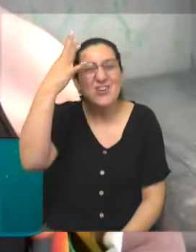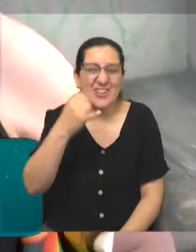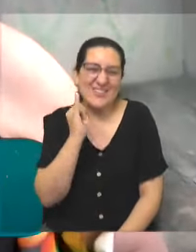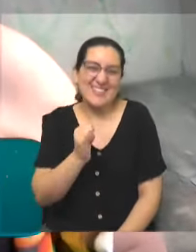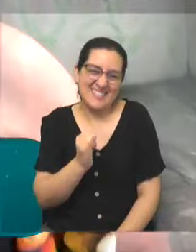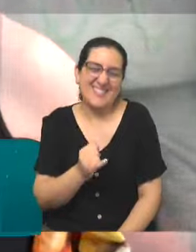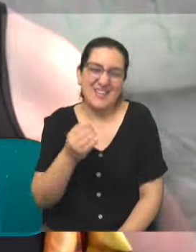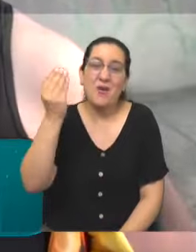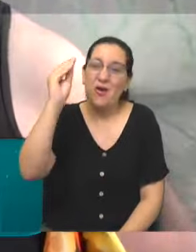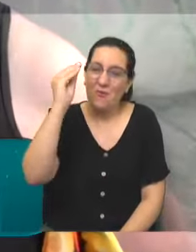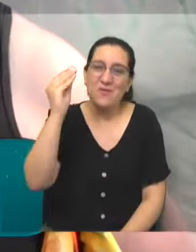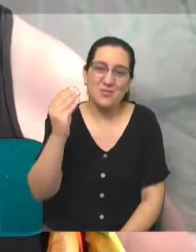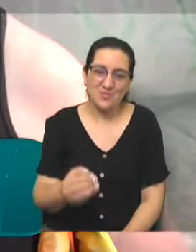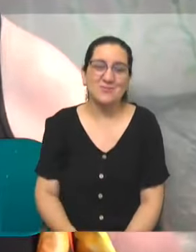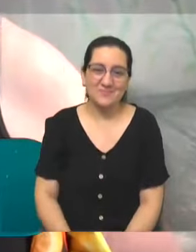por la juventud hay que...